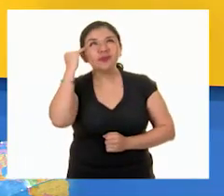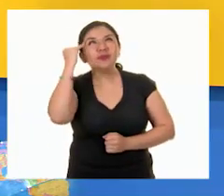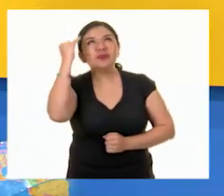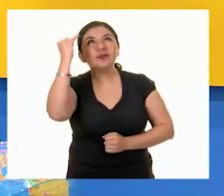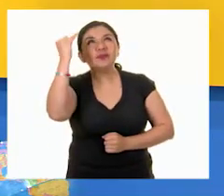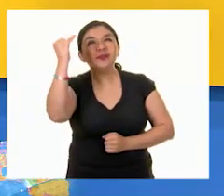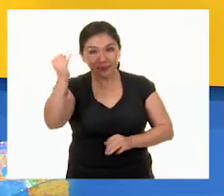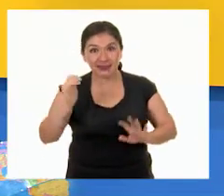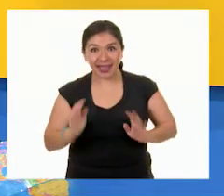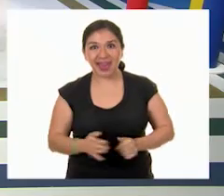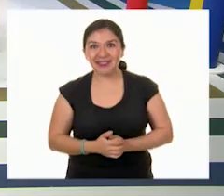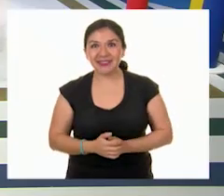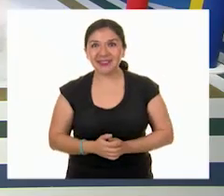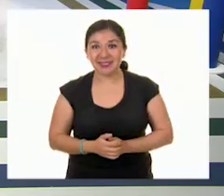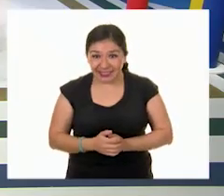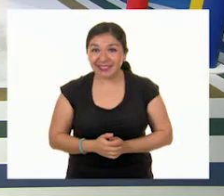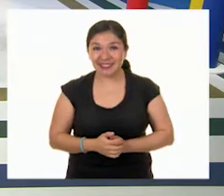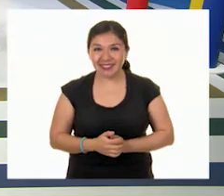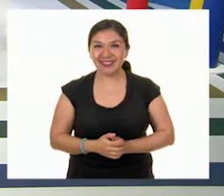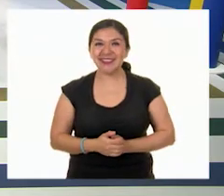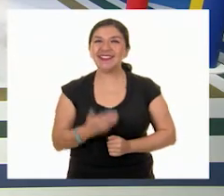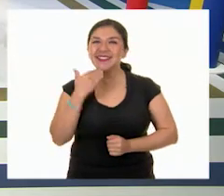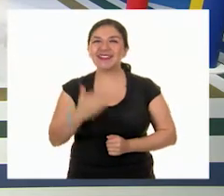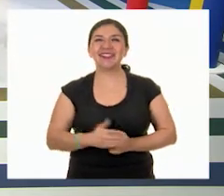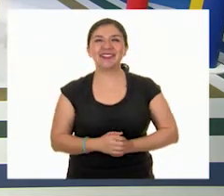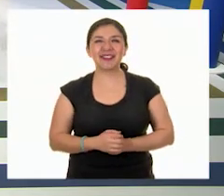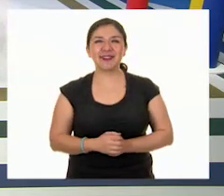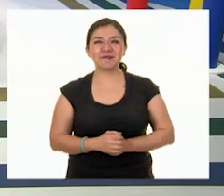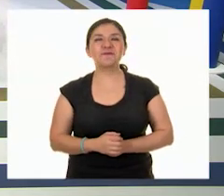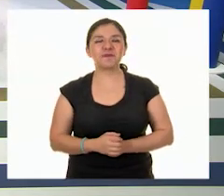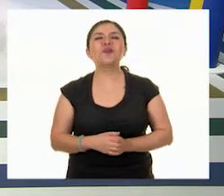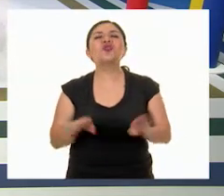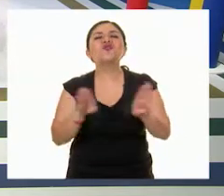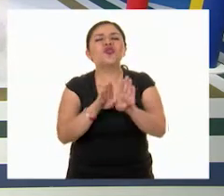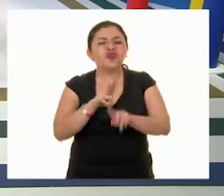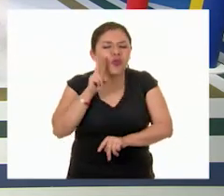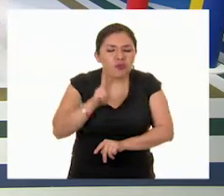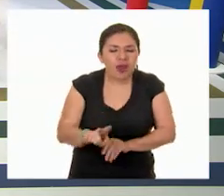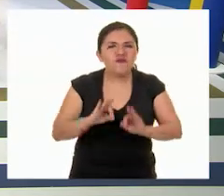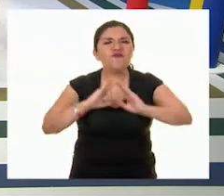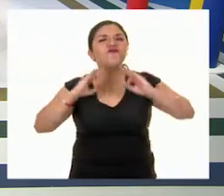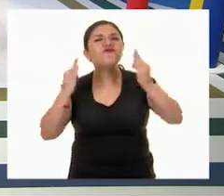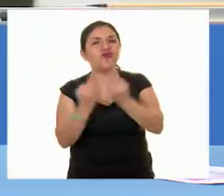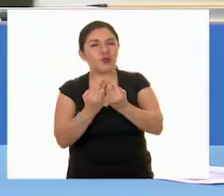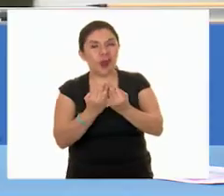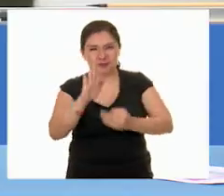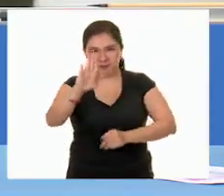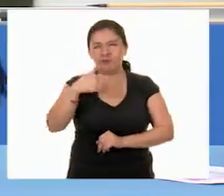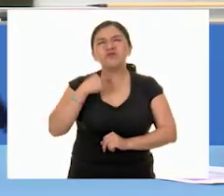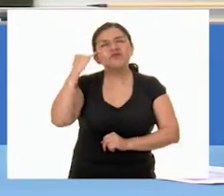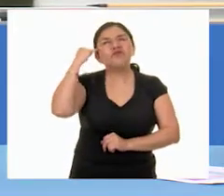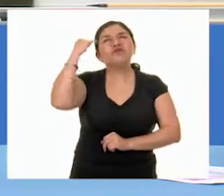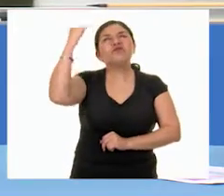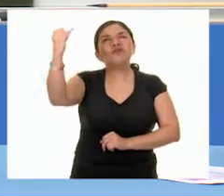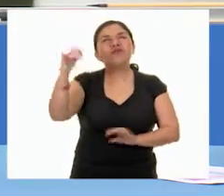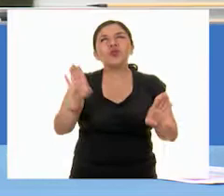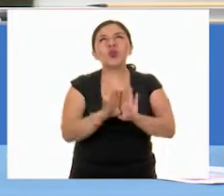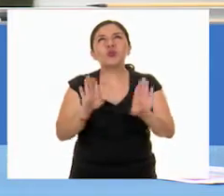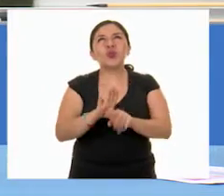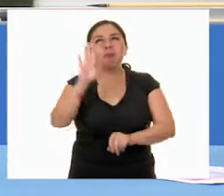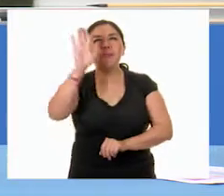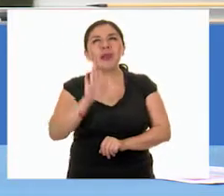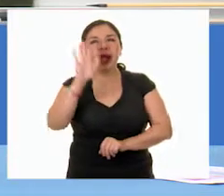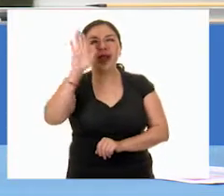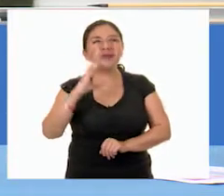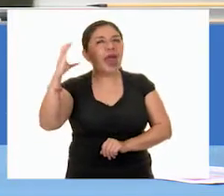imaginaron? ¡Sí! ¿Qué forma tiene? Maestra, yo me imaginé una